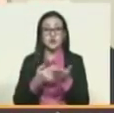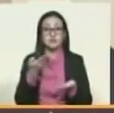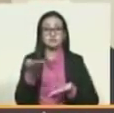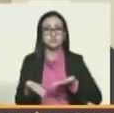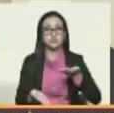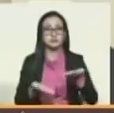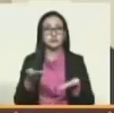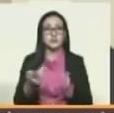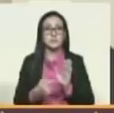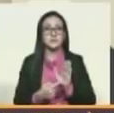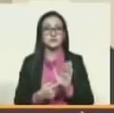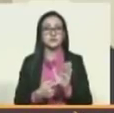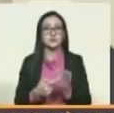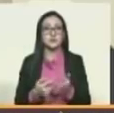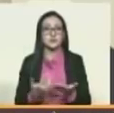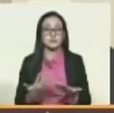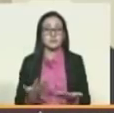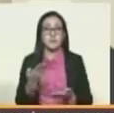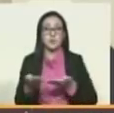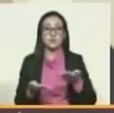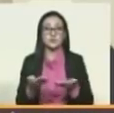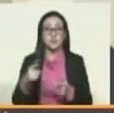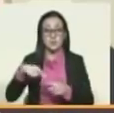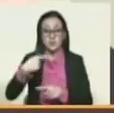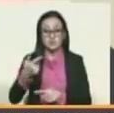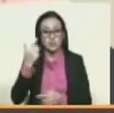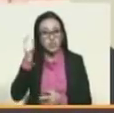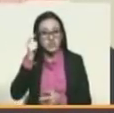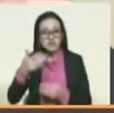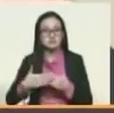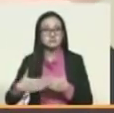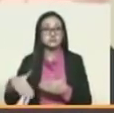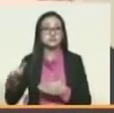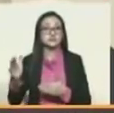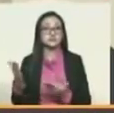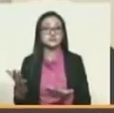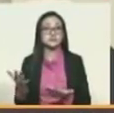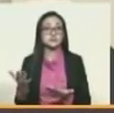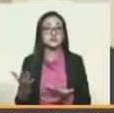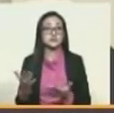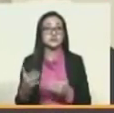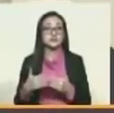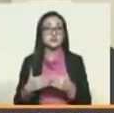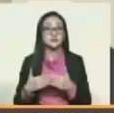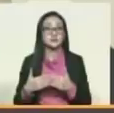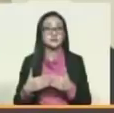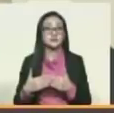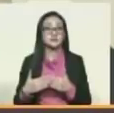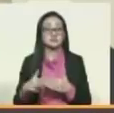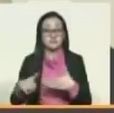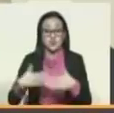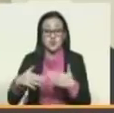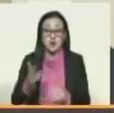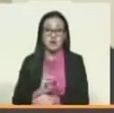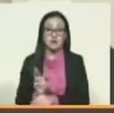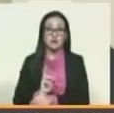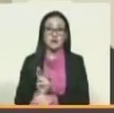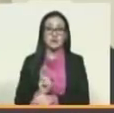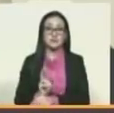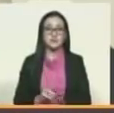y presentación de las postulaciones en los próximos días. Es decir, estamos a gran velocidad.